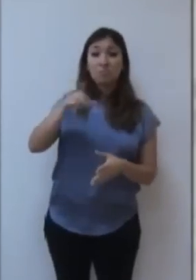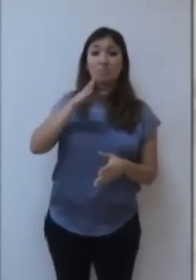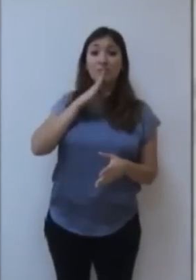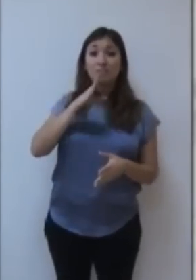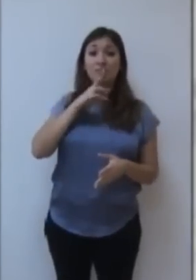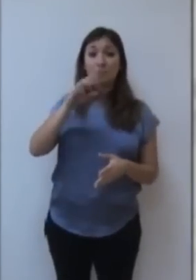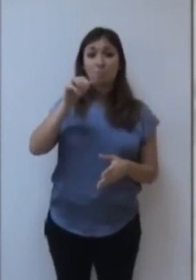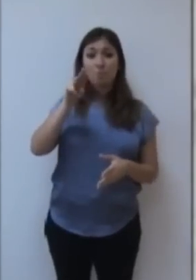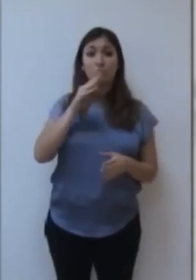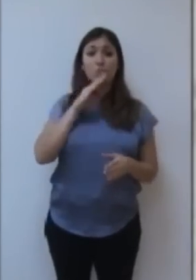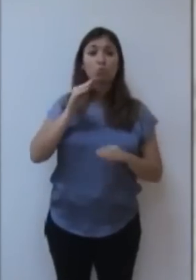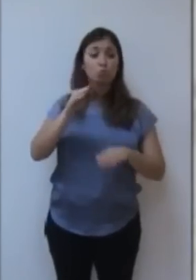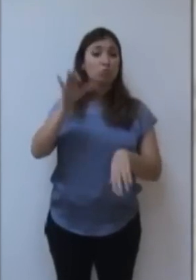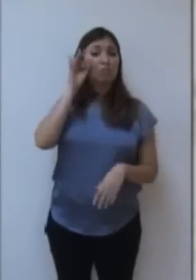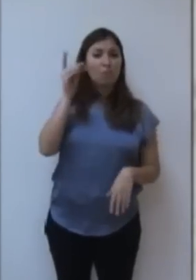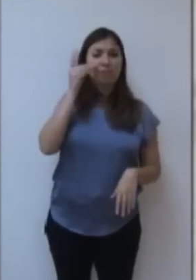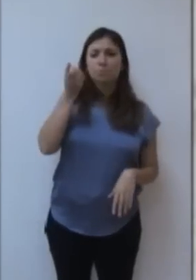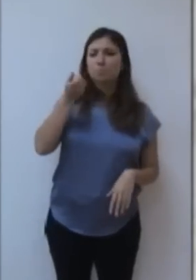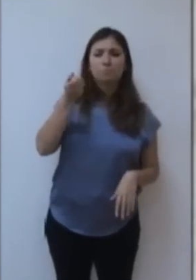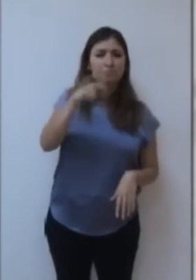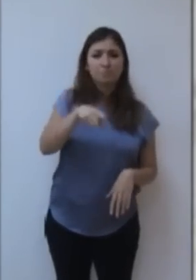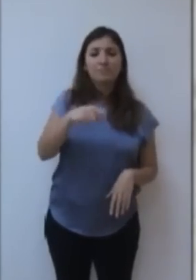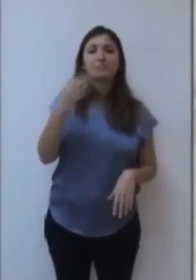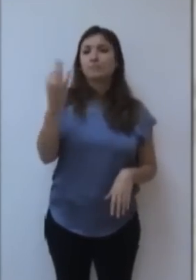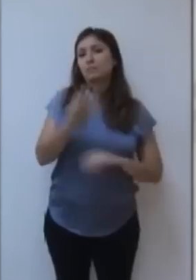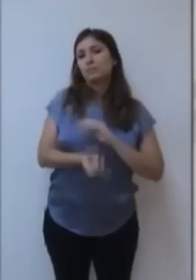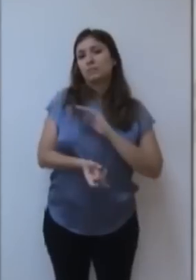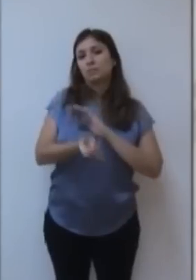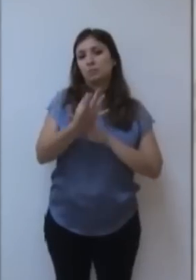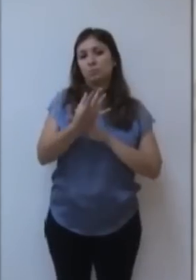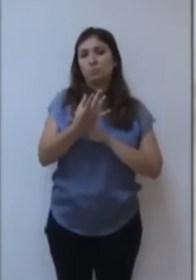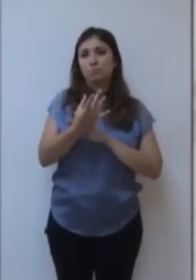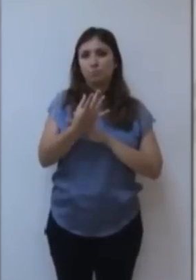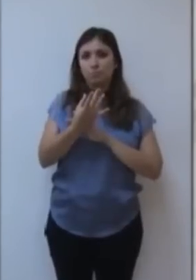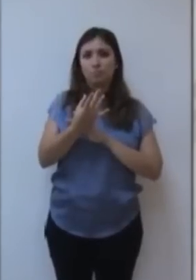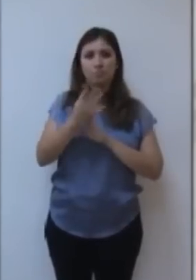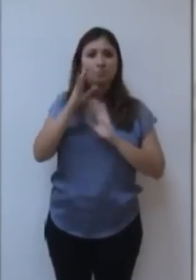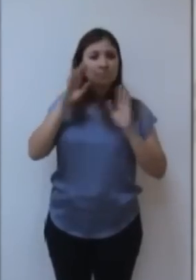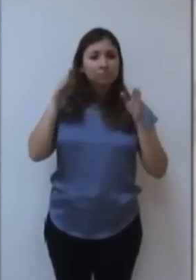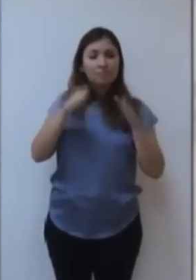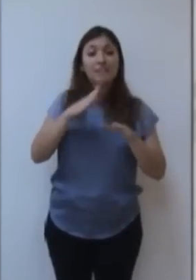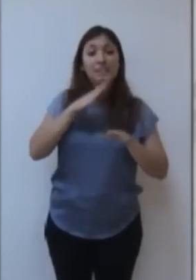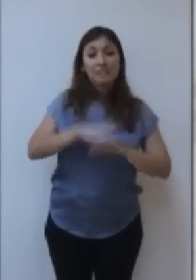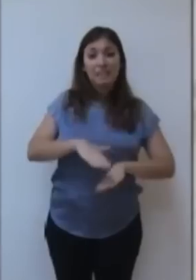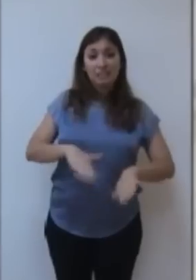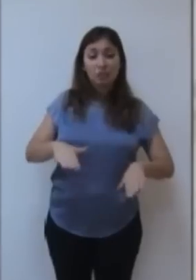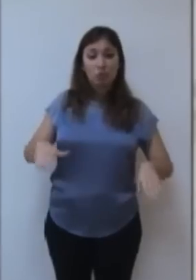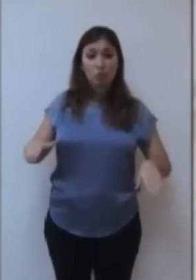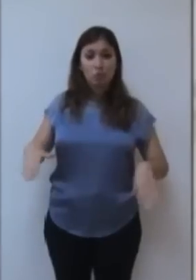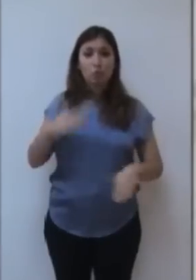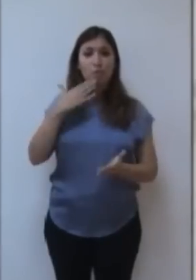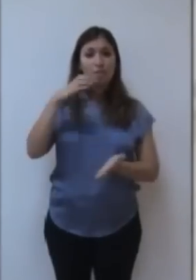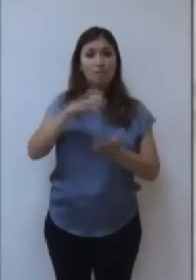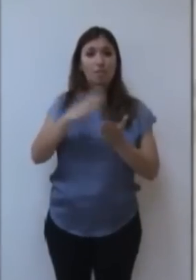BIT que hicieron en Fundación Síndrome de Down, en el que se va a formar esto va dirigido a niños, principalmente de